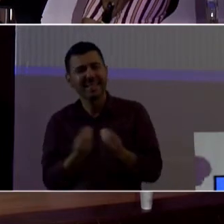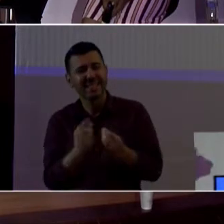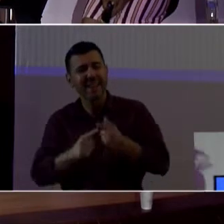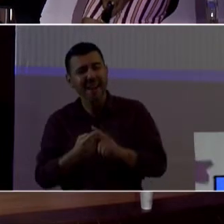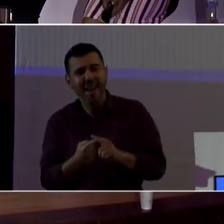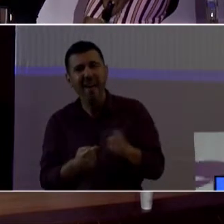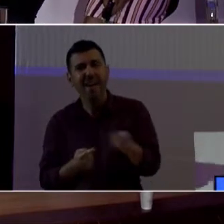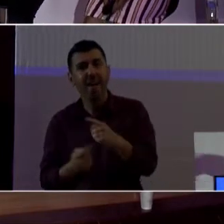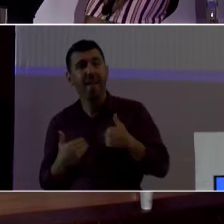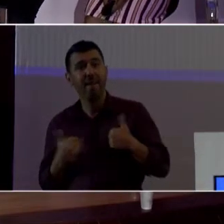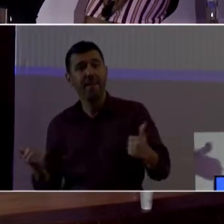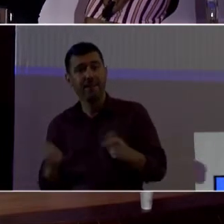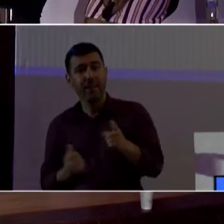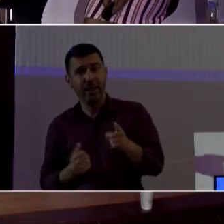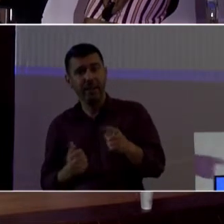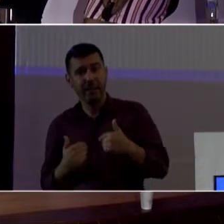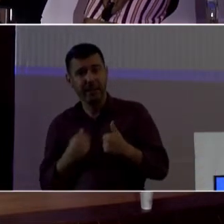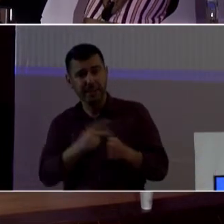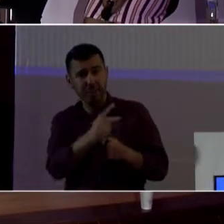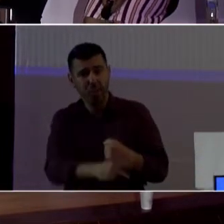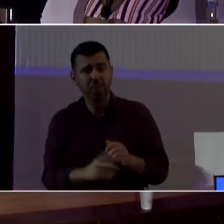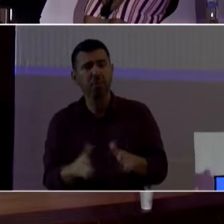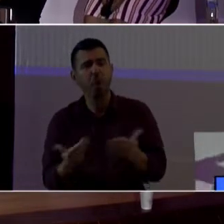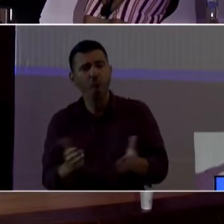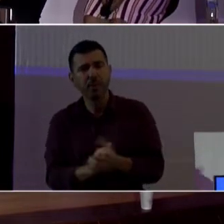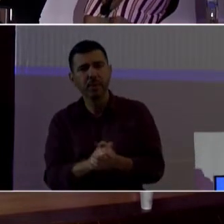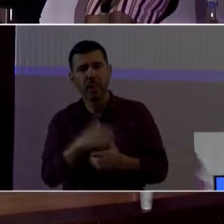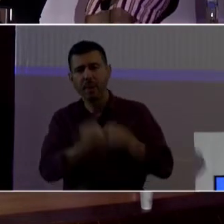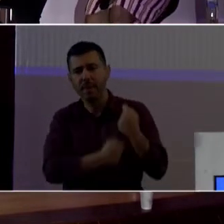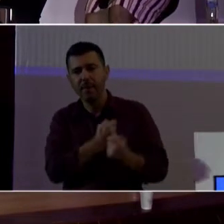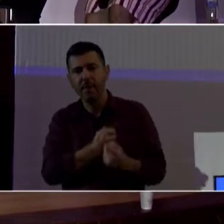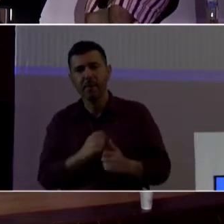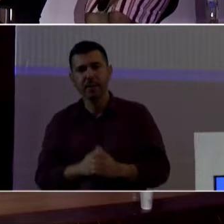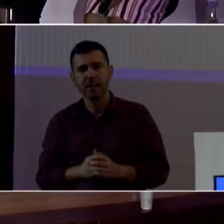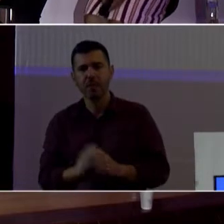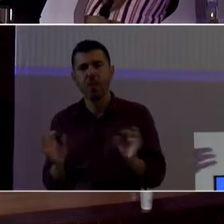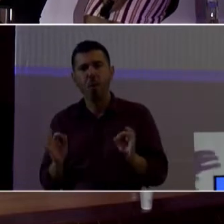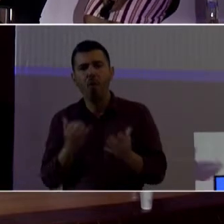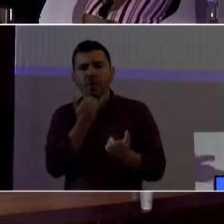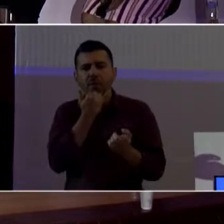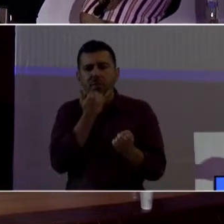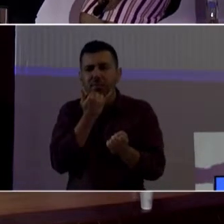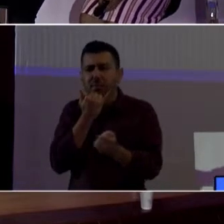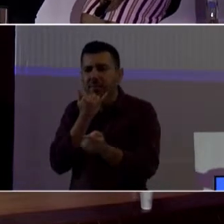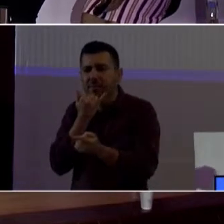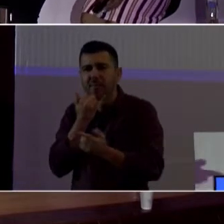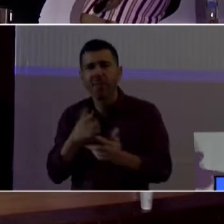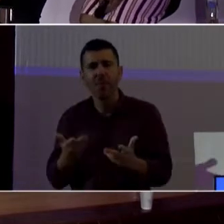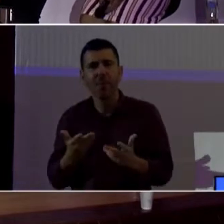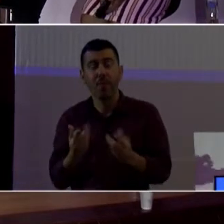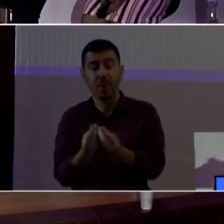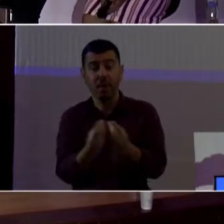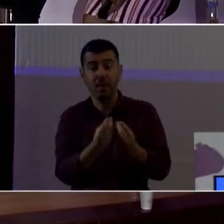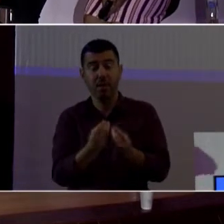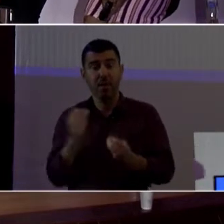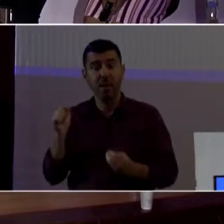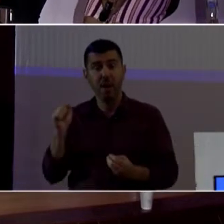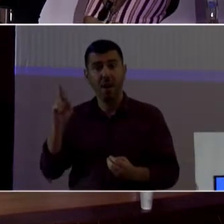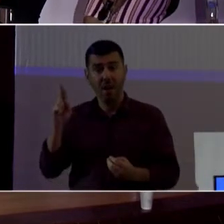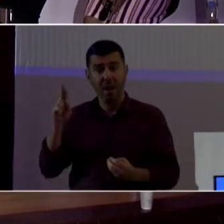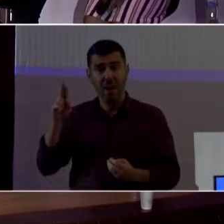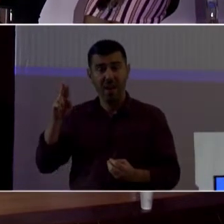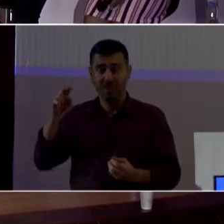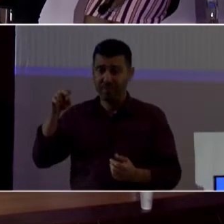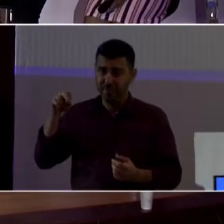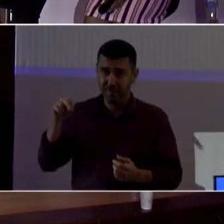proyecto? ¿Cómo les va con las ventas? ¿O qué está pasando? Los compañeros de la ARN todos los